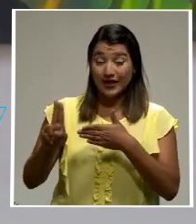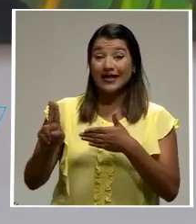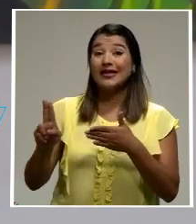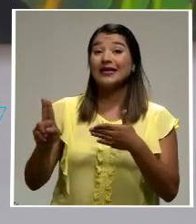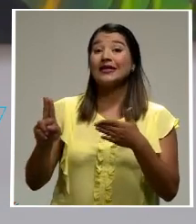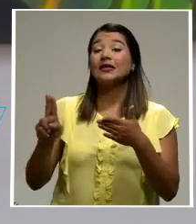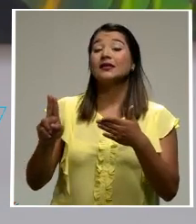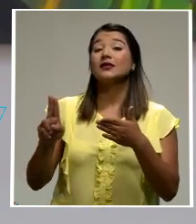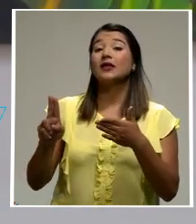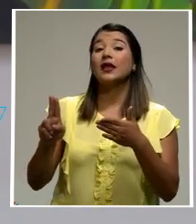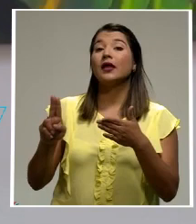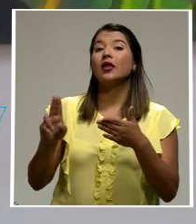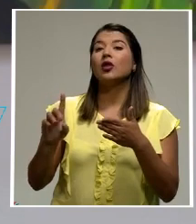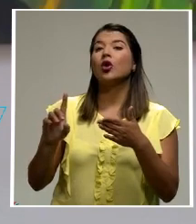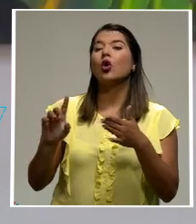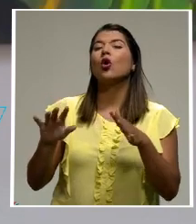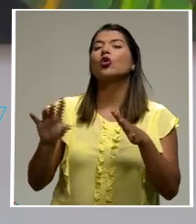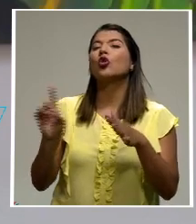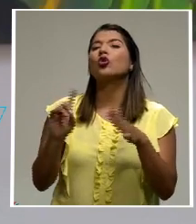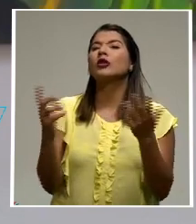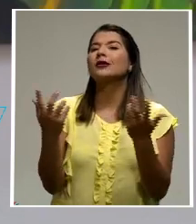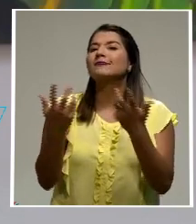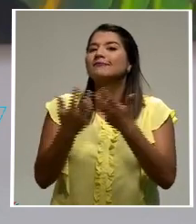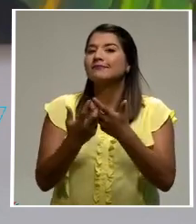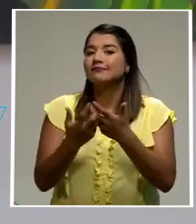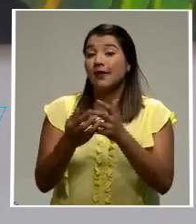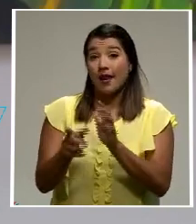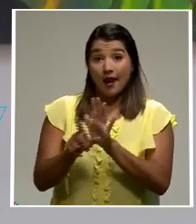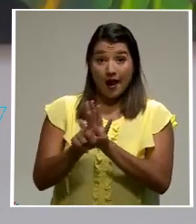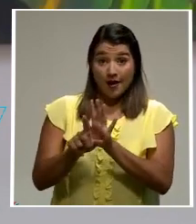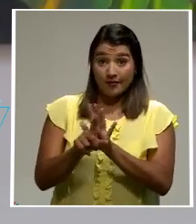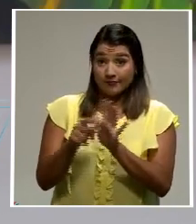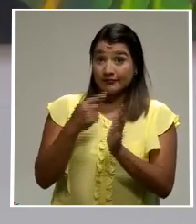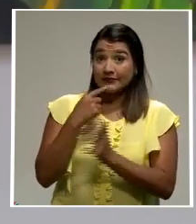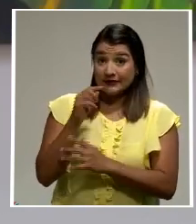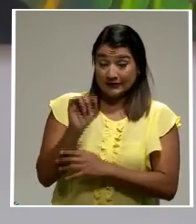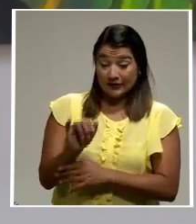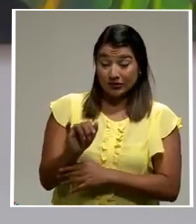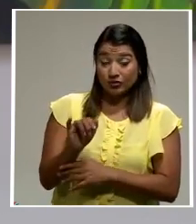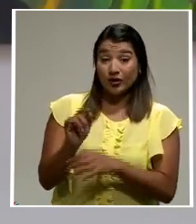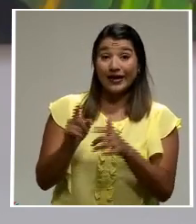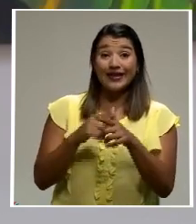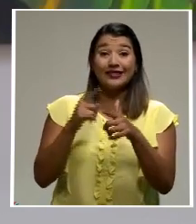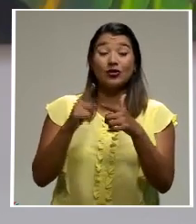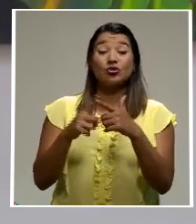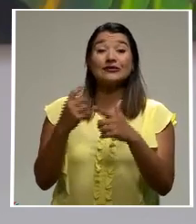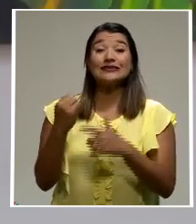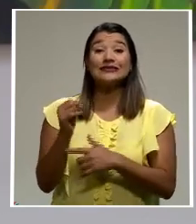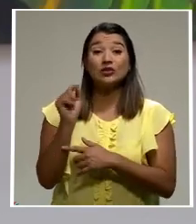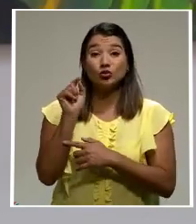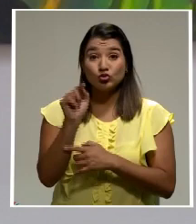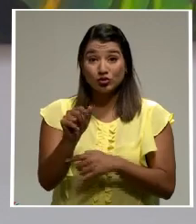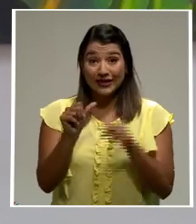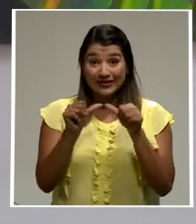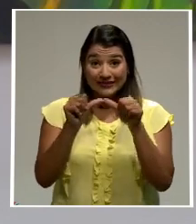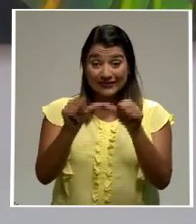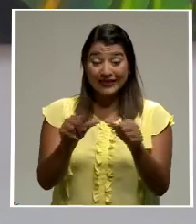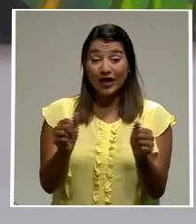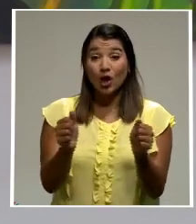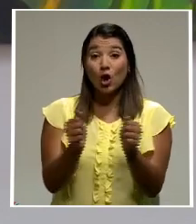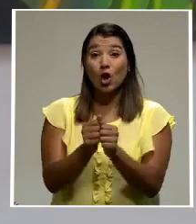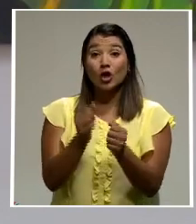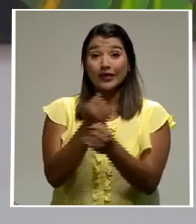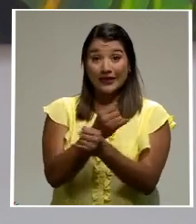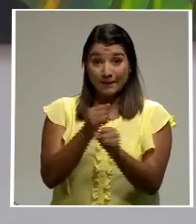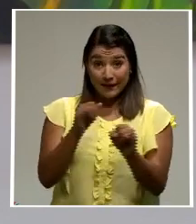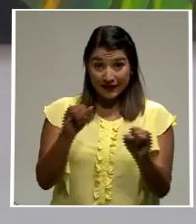ley. De manera que mientras usted mantenga la independencia en